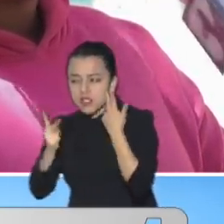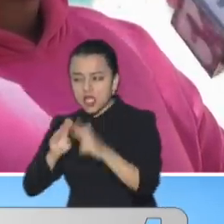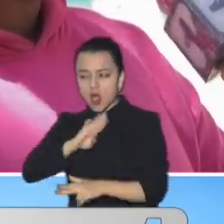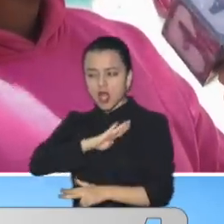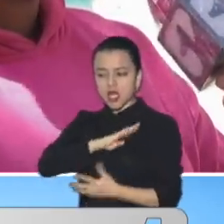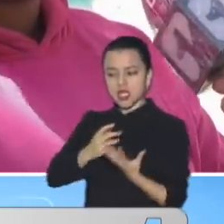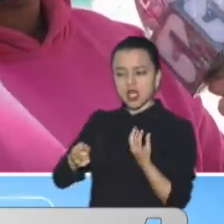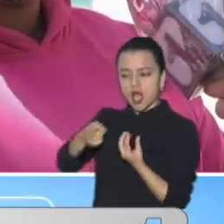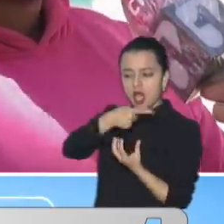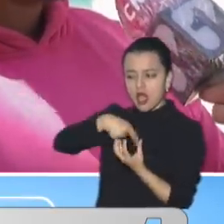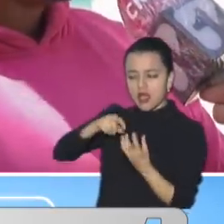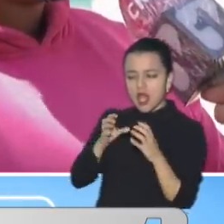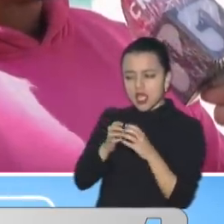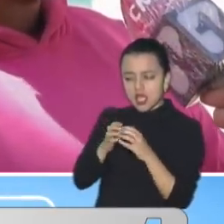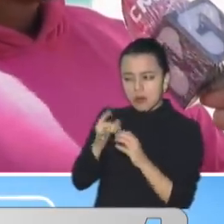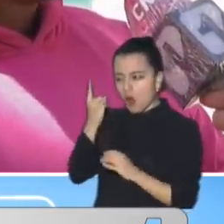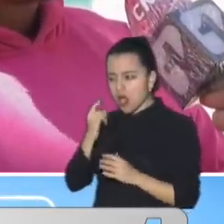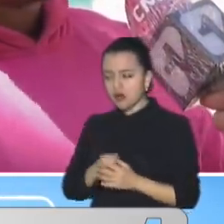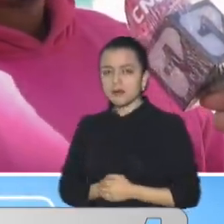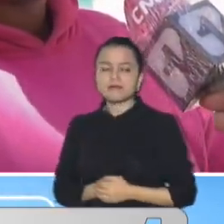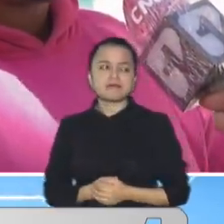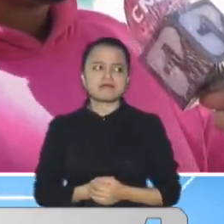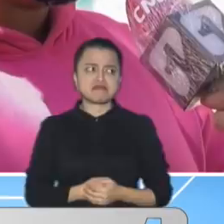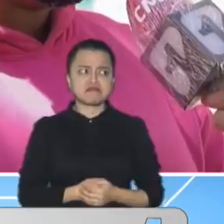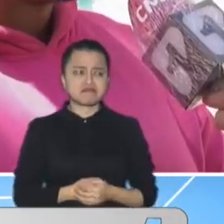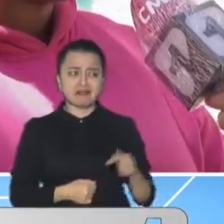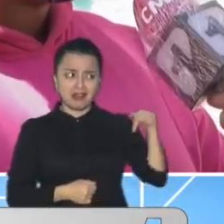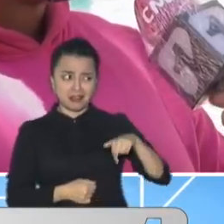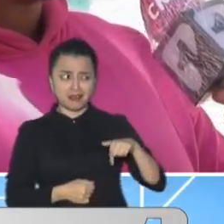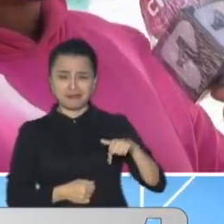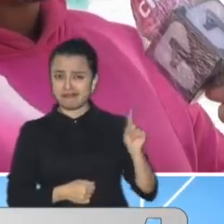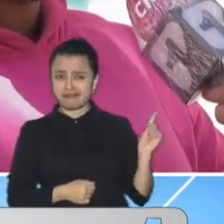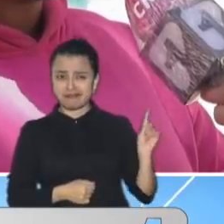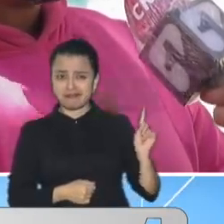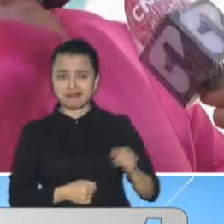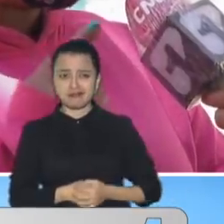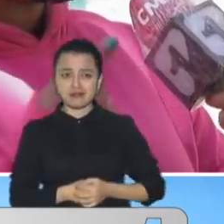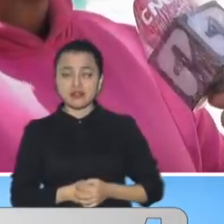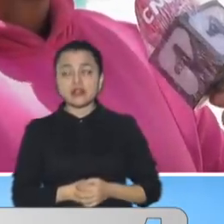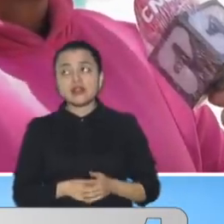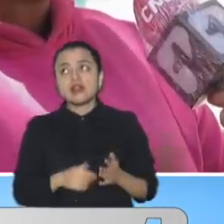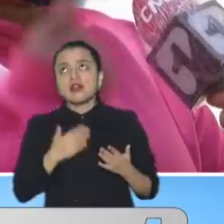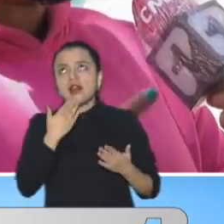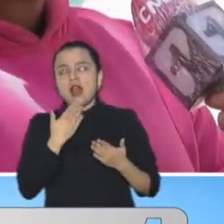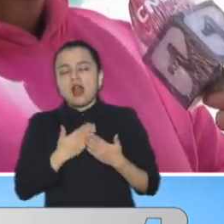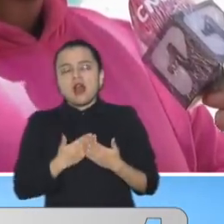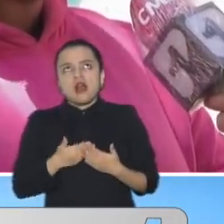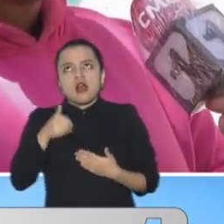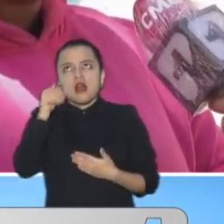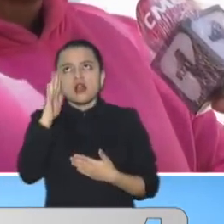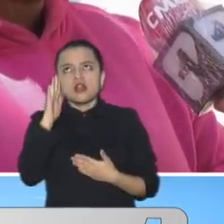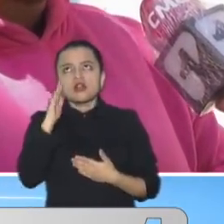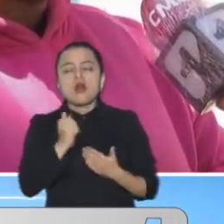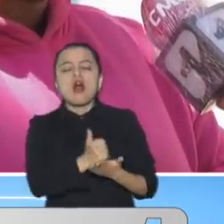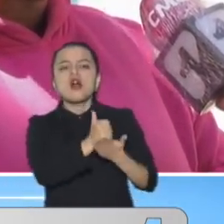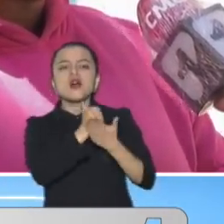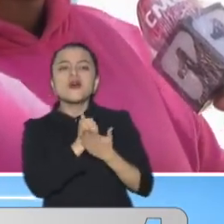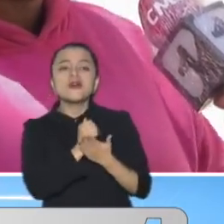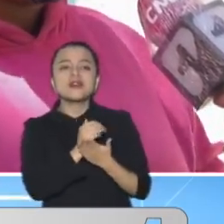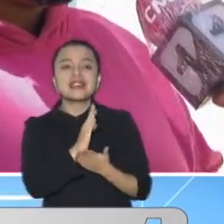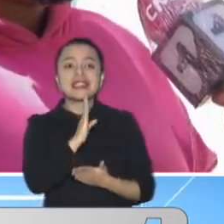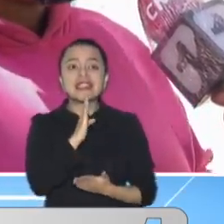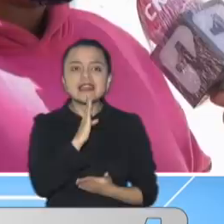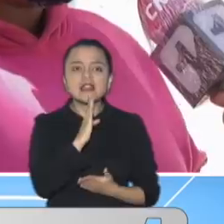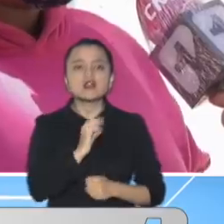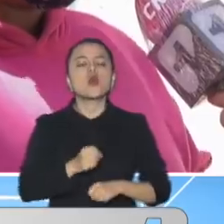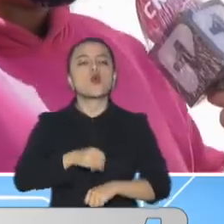pasado. Desafortunadamente no. La alcaldía de Bogotá no ha venido, gracias a Dios nos ha apoyado una sola fundación, ella es la que